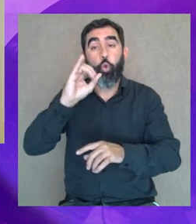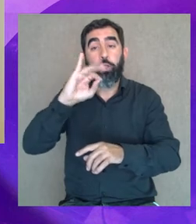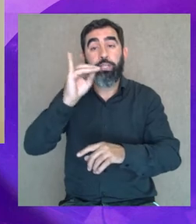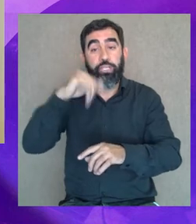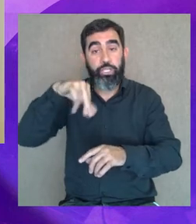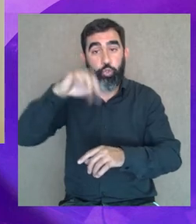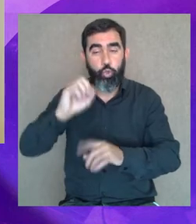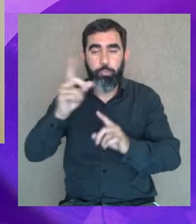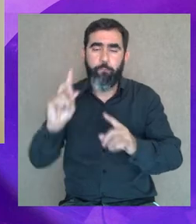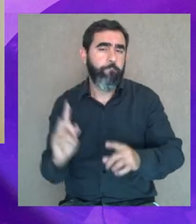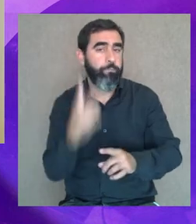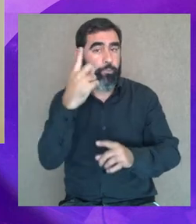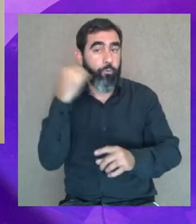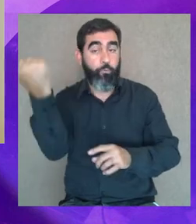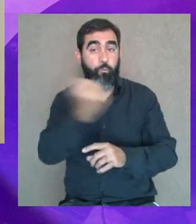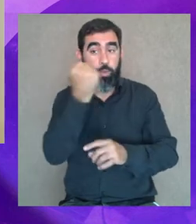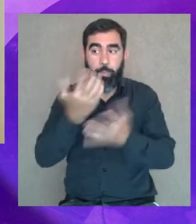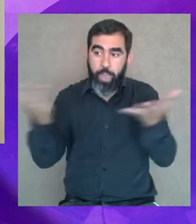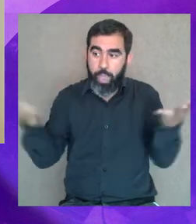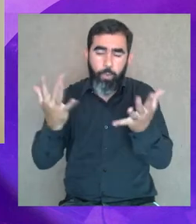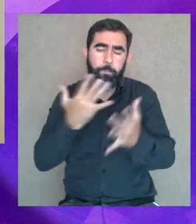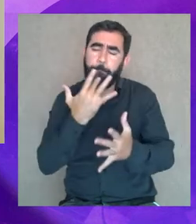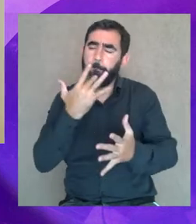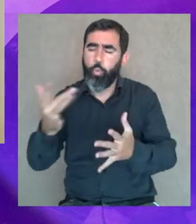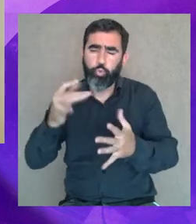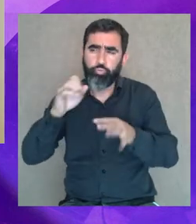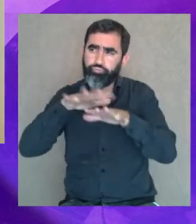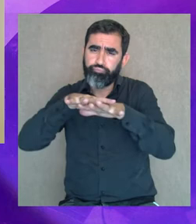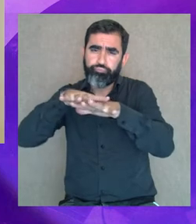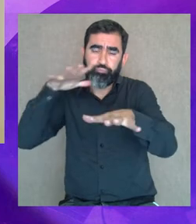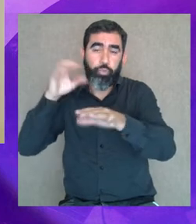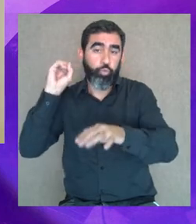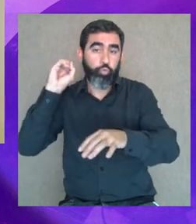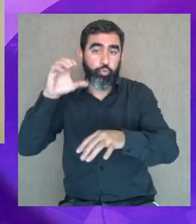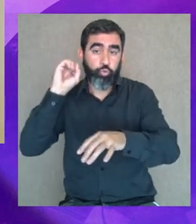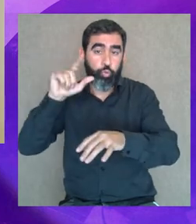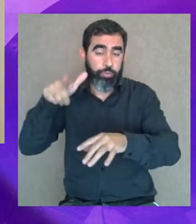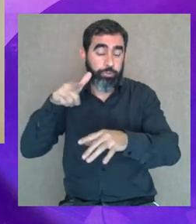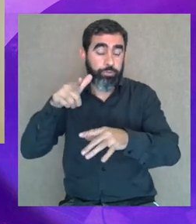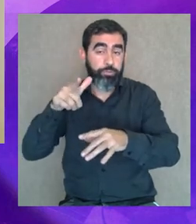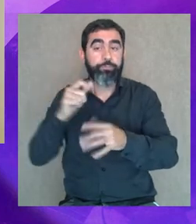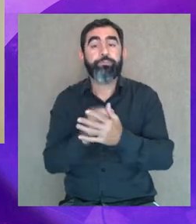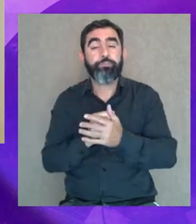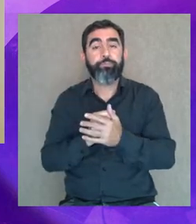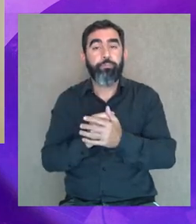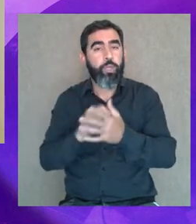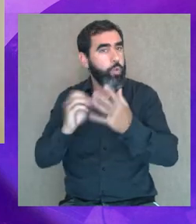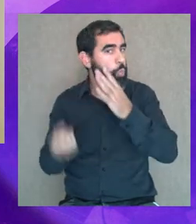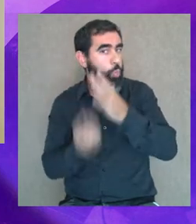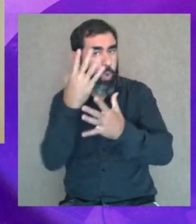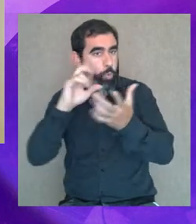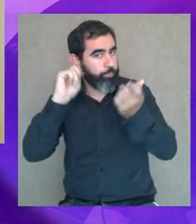los dos pilares de este maravilloso auditorio nacional buque insignia de un sobre